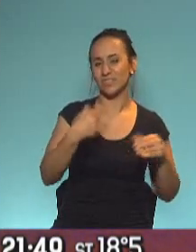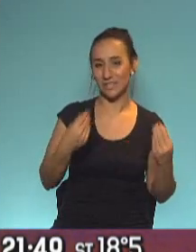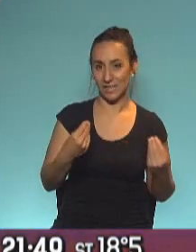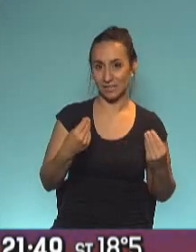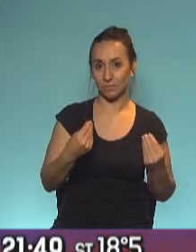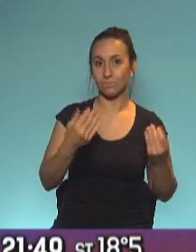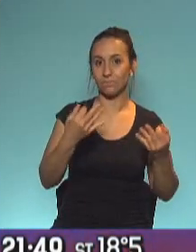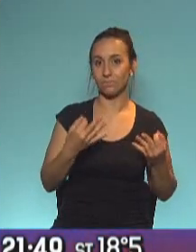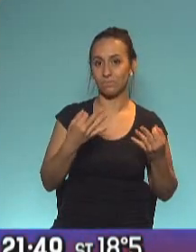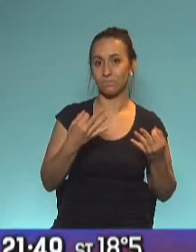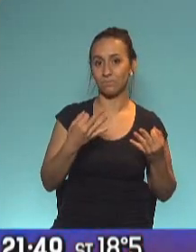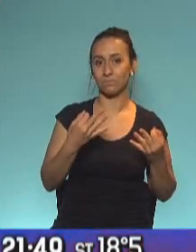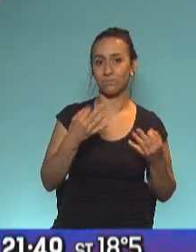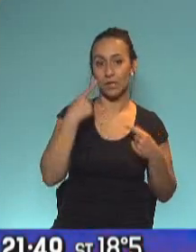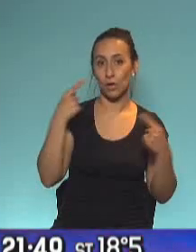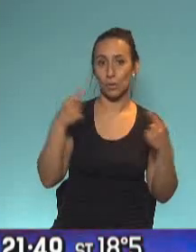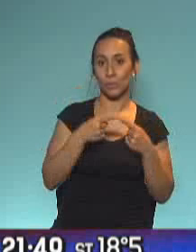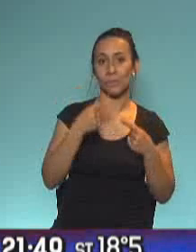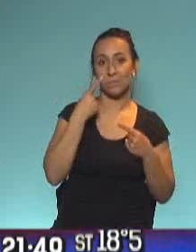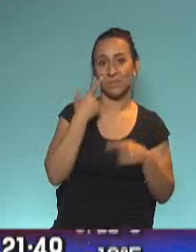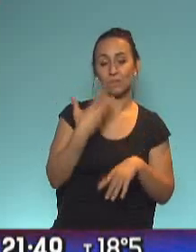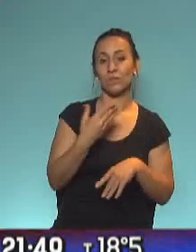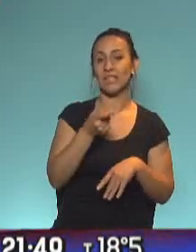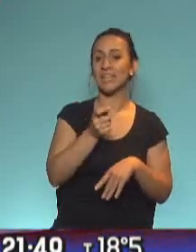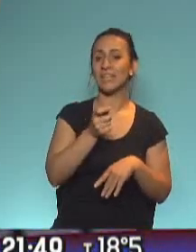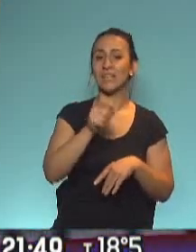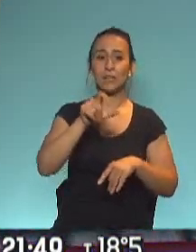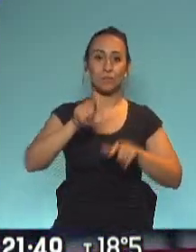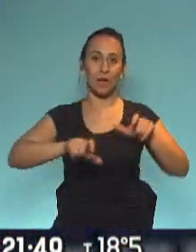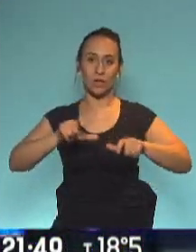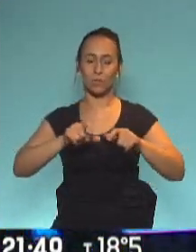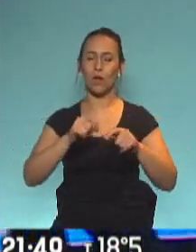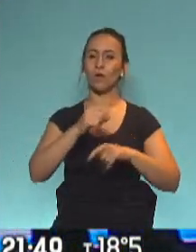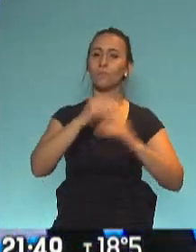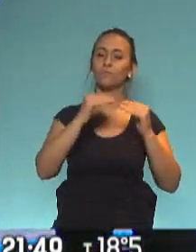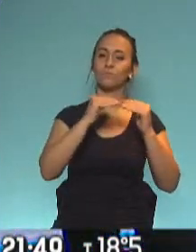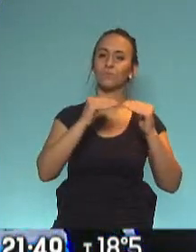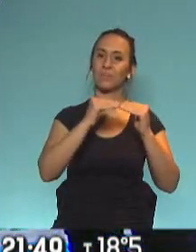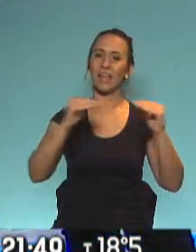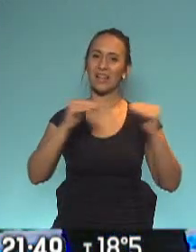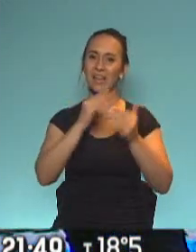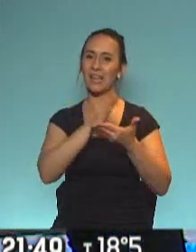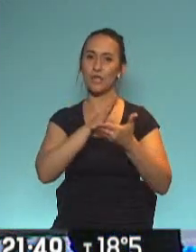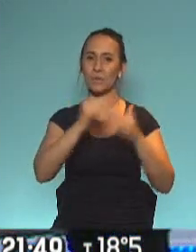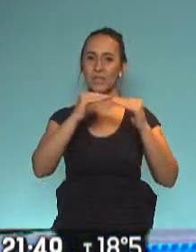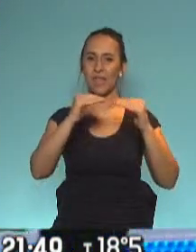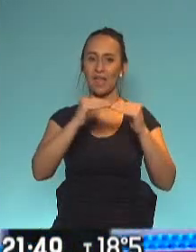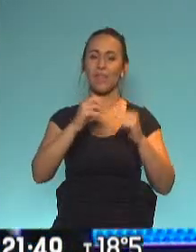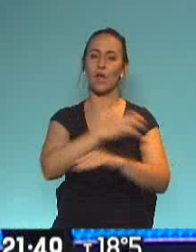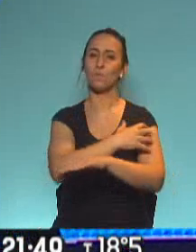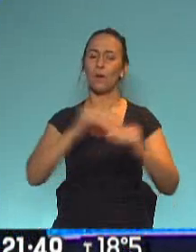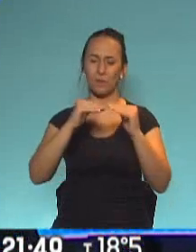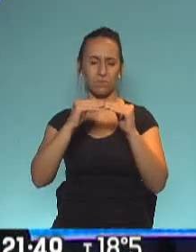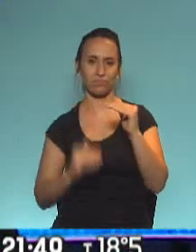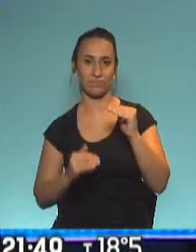básicamente, lo que busca es justamente definir esto. ¿Quiénes están por debajo de la línea de la indigencia? Mira,